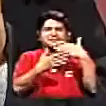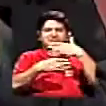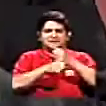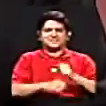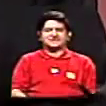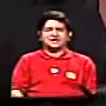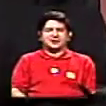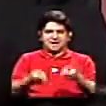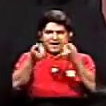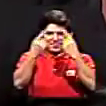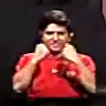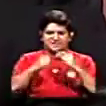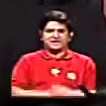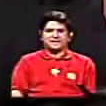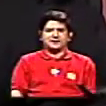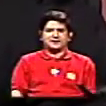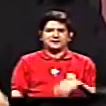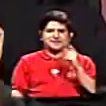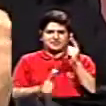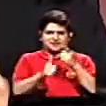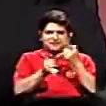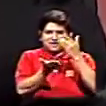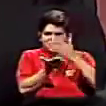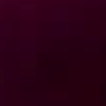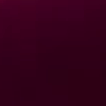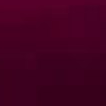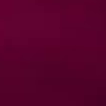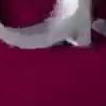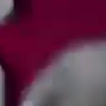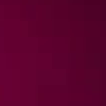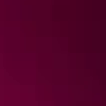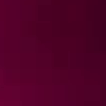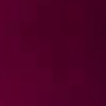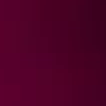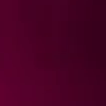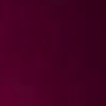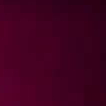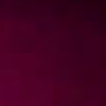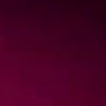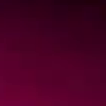segmento cuando volvamos de esta breve pausa. No se vaya, siga con nosotros.